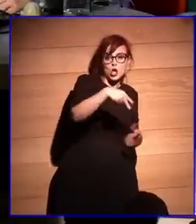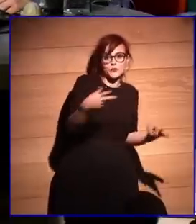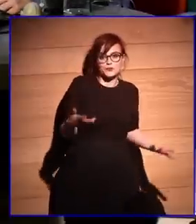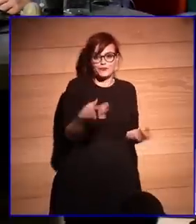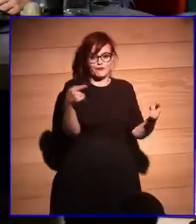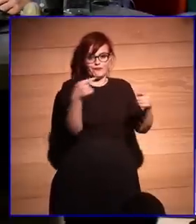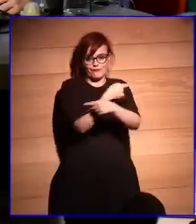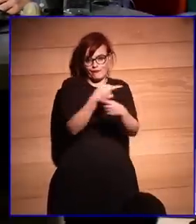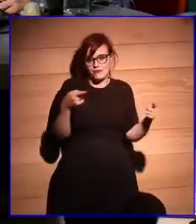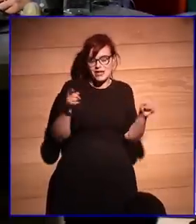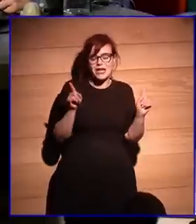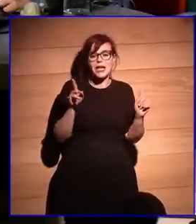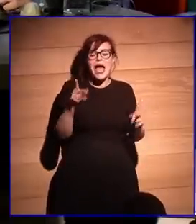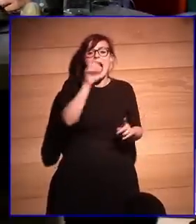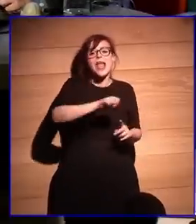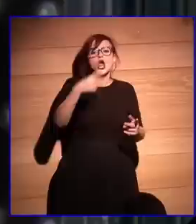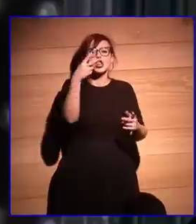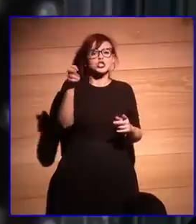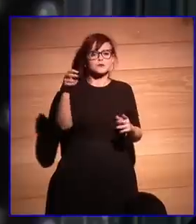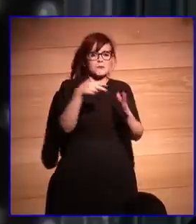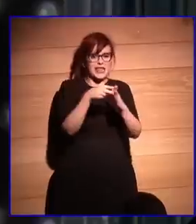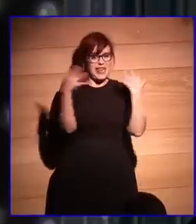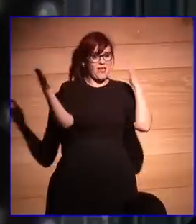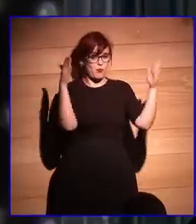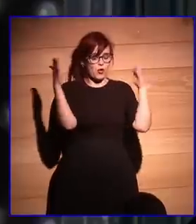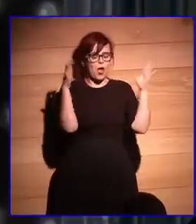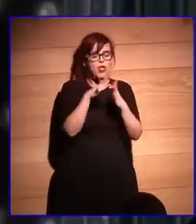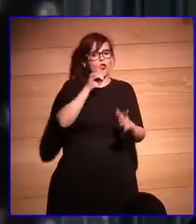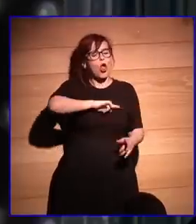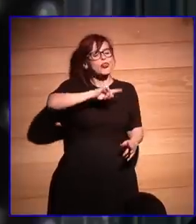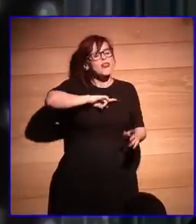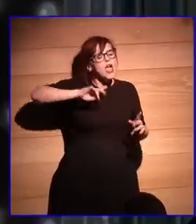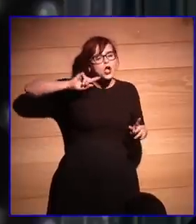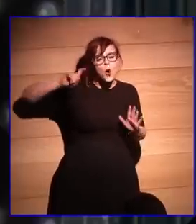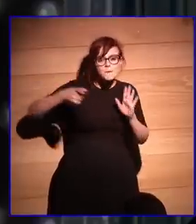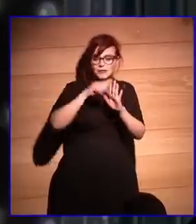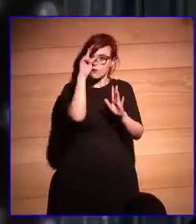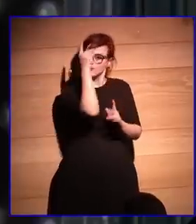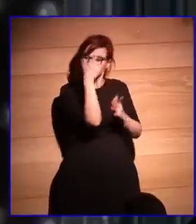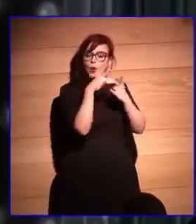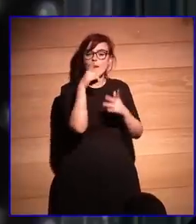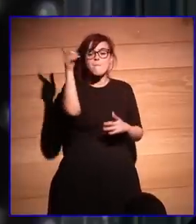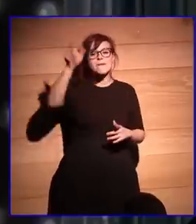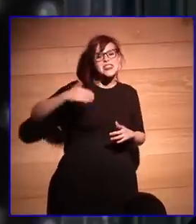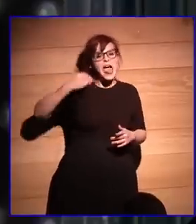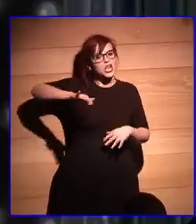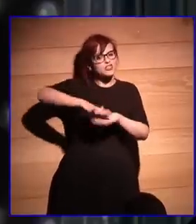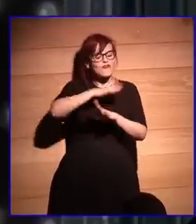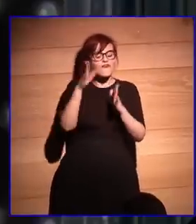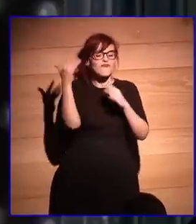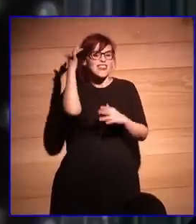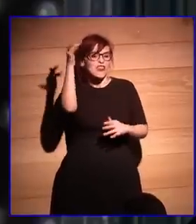cuando esto que acaba de decir Rodrigo se cristaliza y hay una conciencia completamente distinta de cómo tenemos que tratar a los villanos en la ficción.